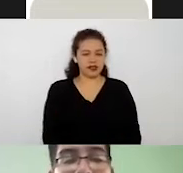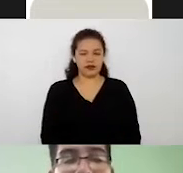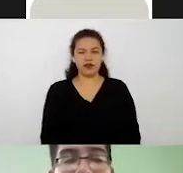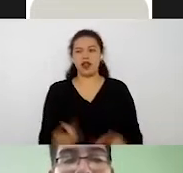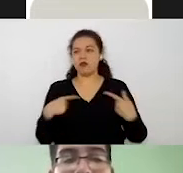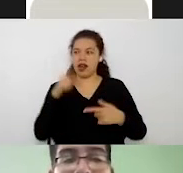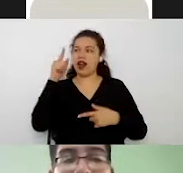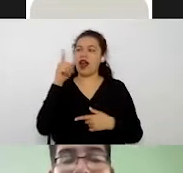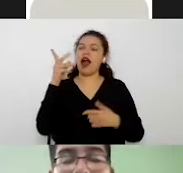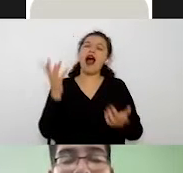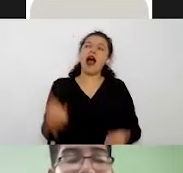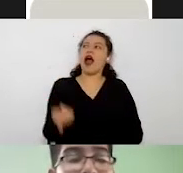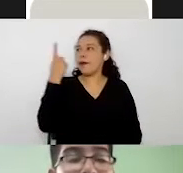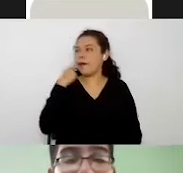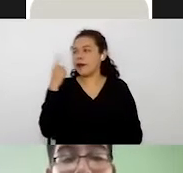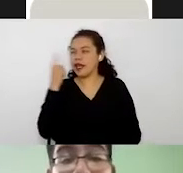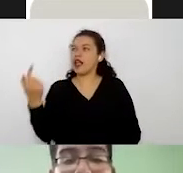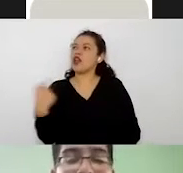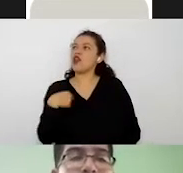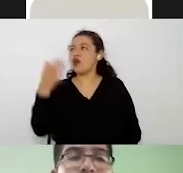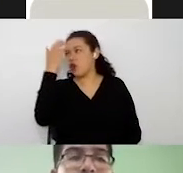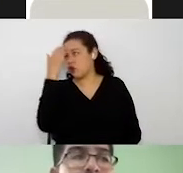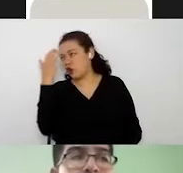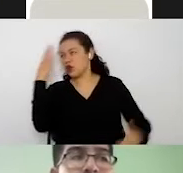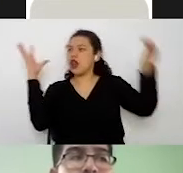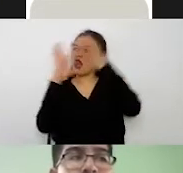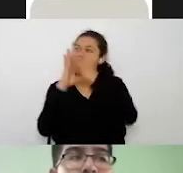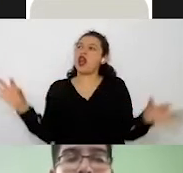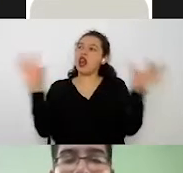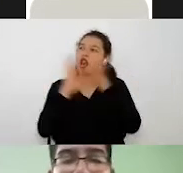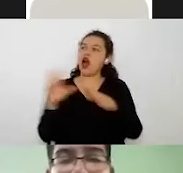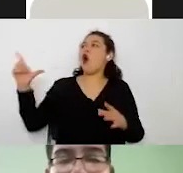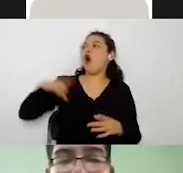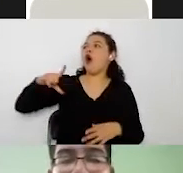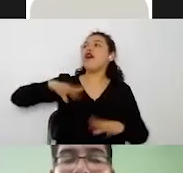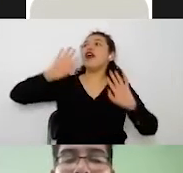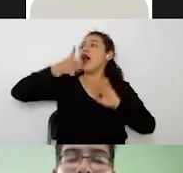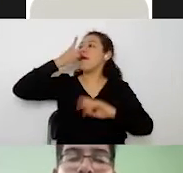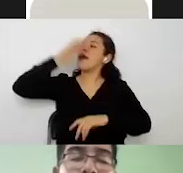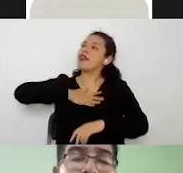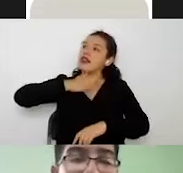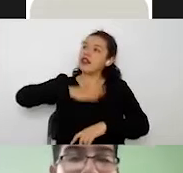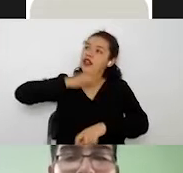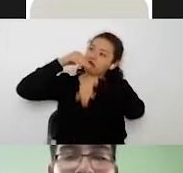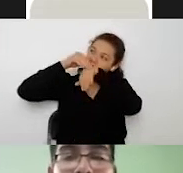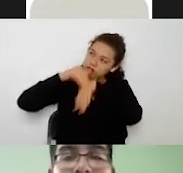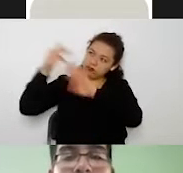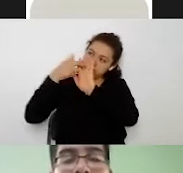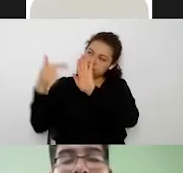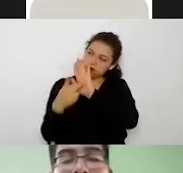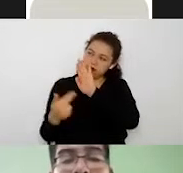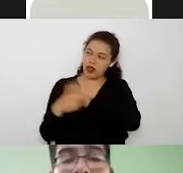allá, las instituciones de gobierno ha emitido algún protocolo de actuación, alguna información